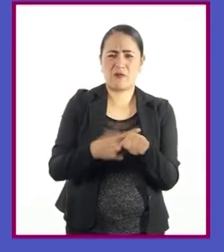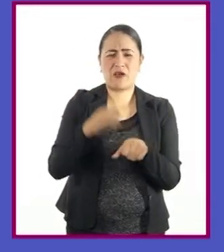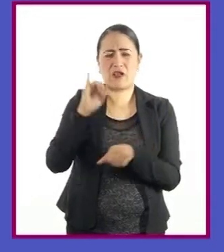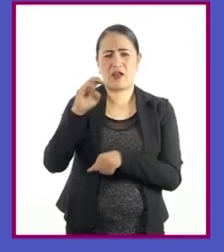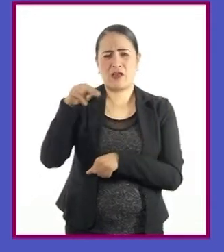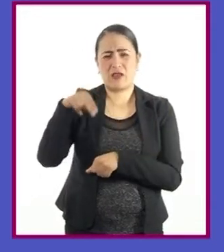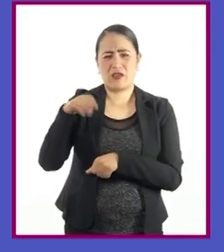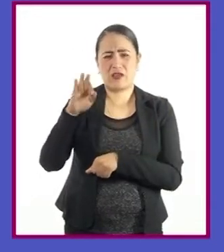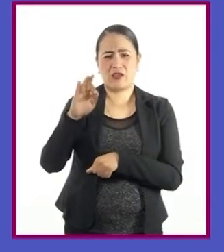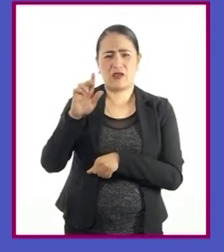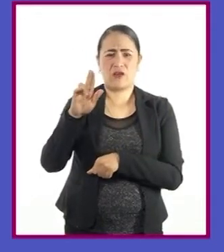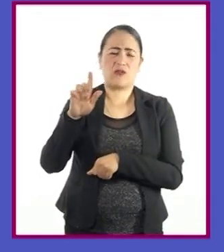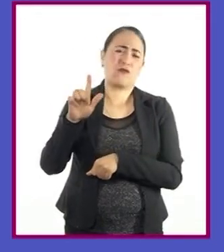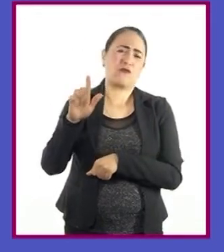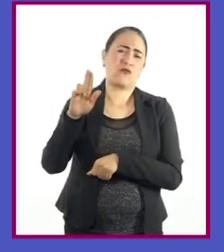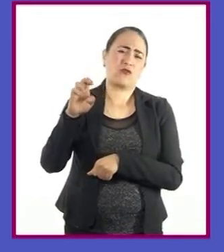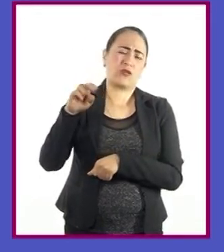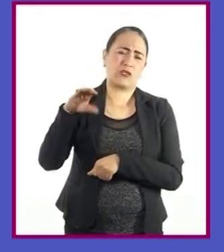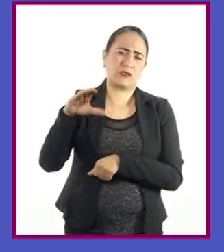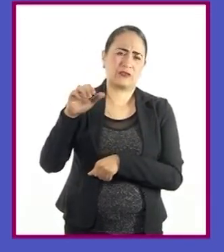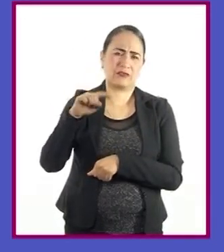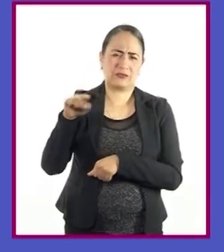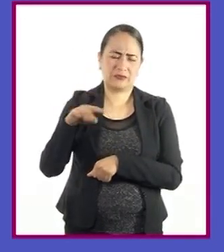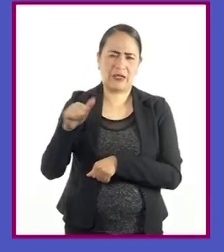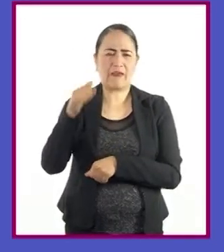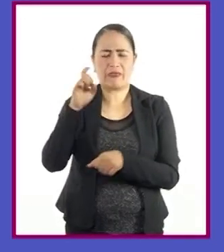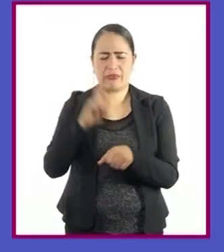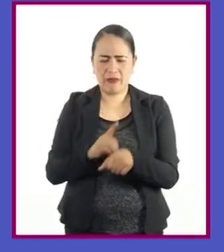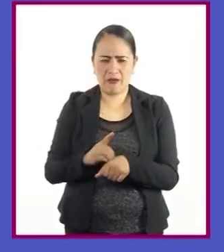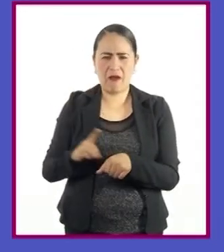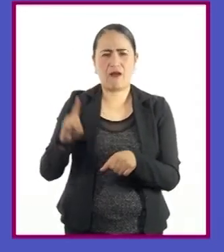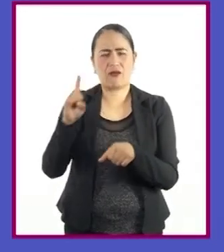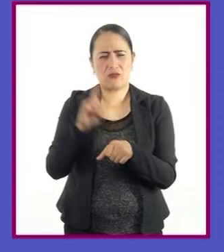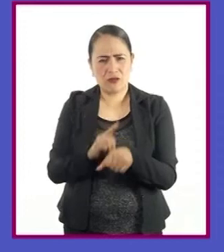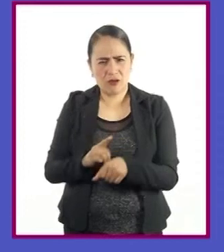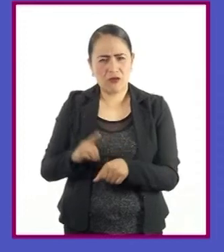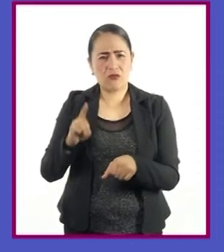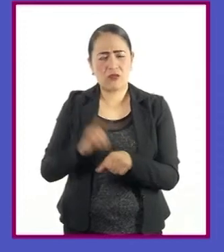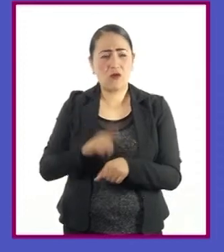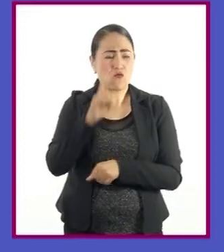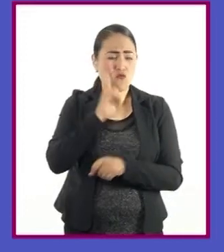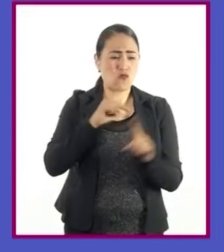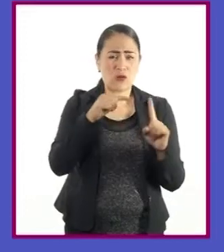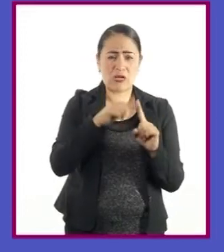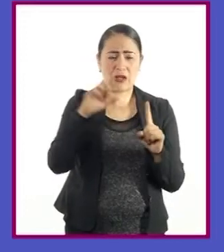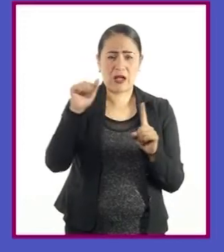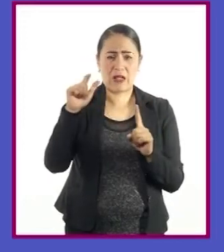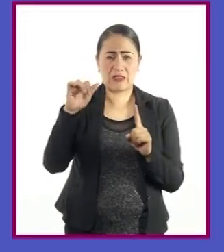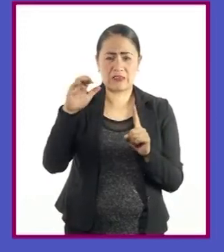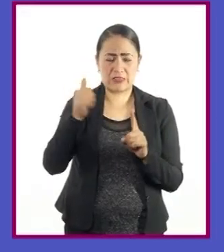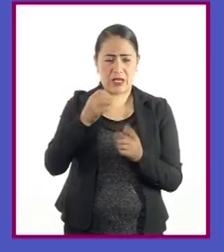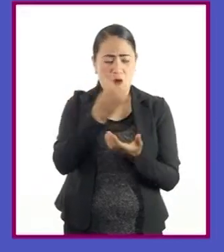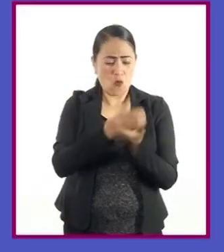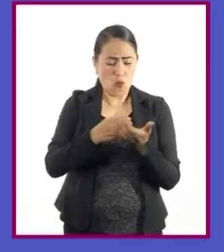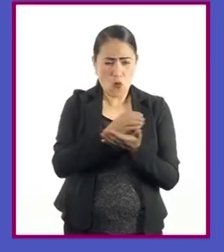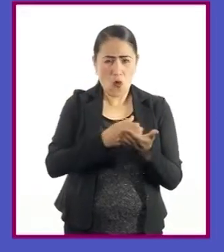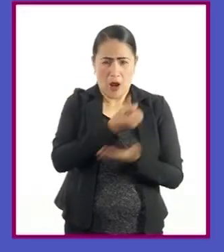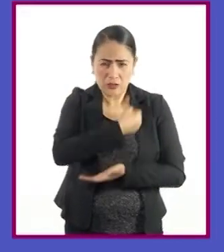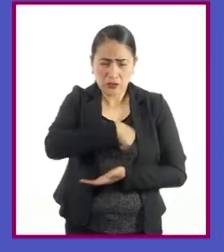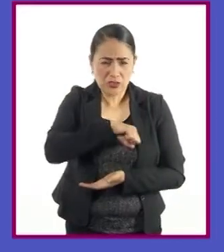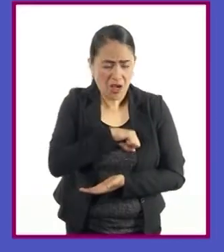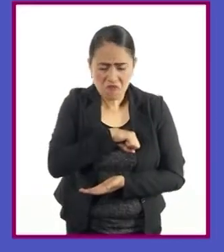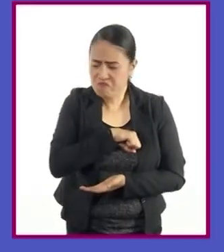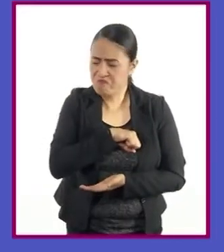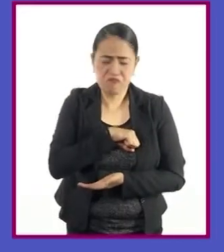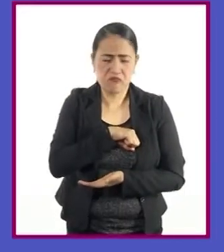arrastró insidiosamente días y días. Alicia no se reponía nunca. Al fin, una